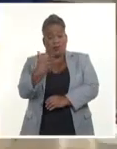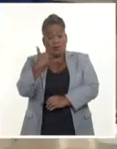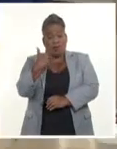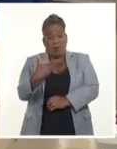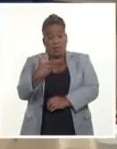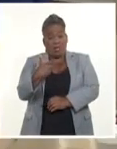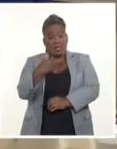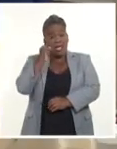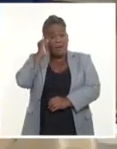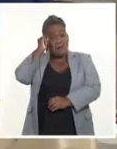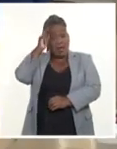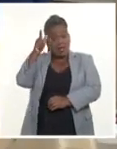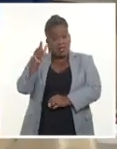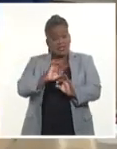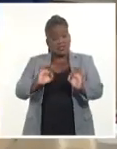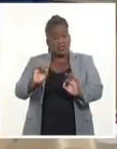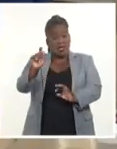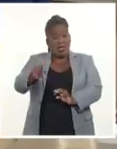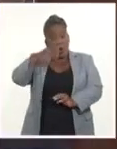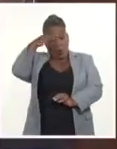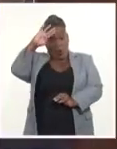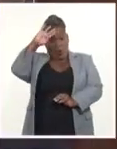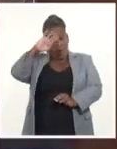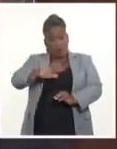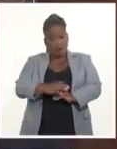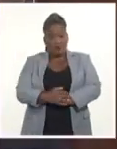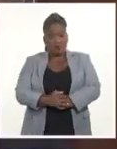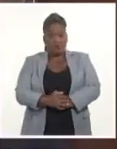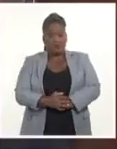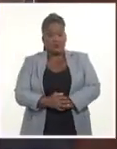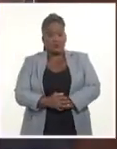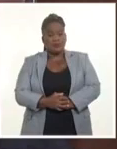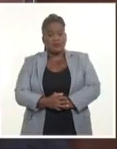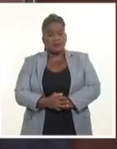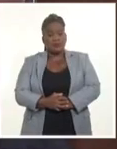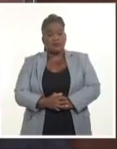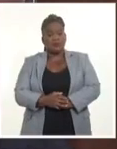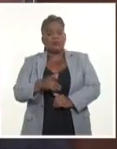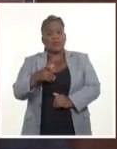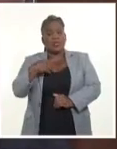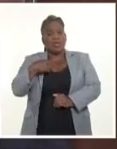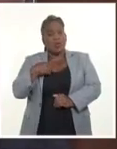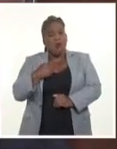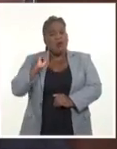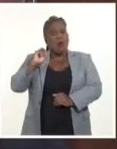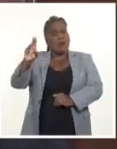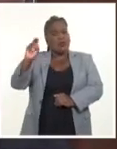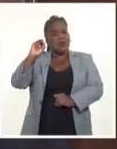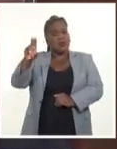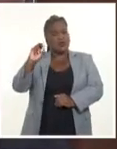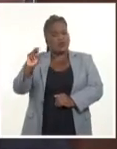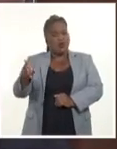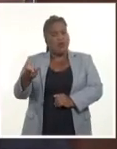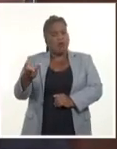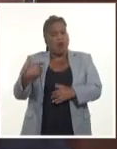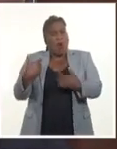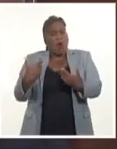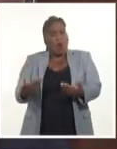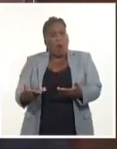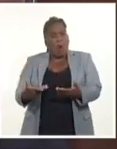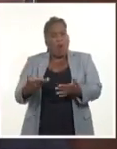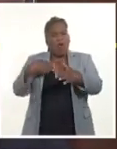por los especialistas cubanos en diferentes sectores. Está en los canales de exportación, en buscar maneras de acceder a capital